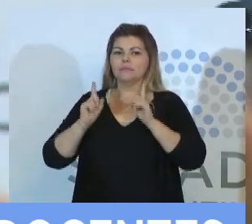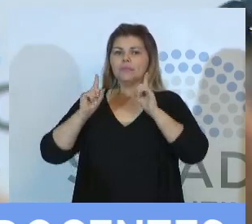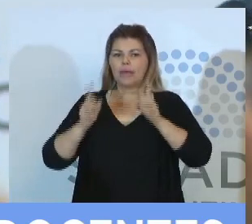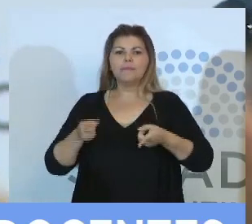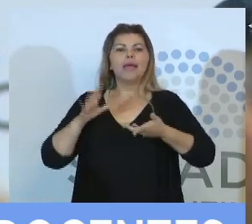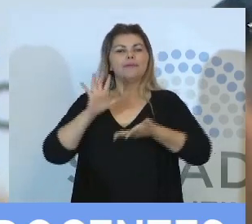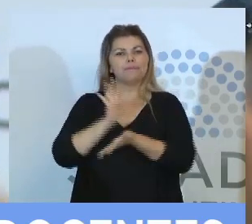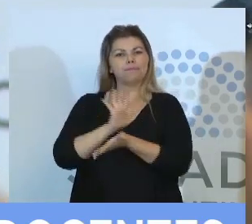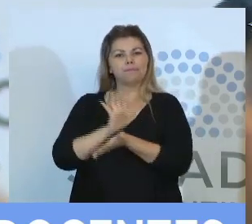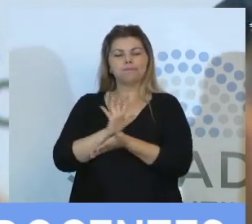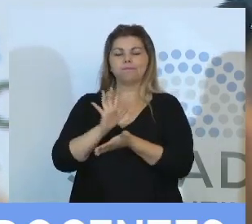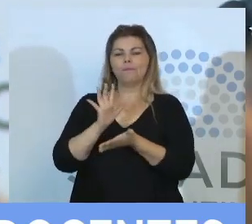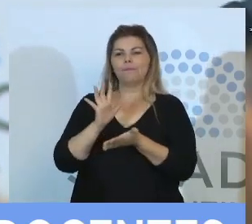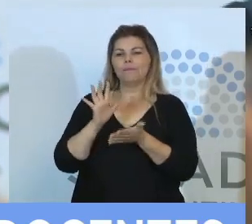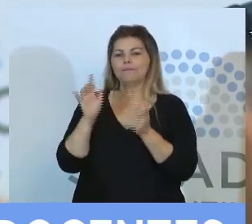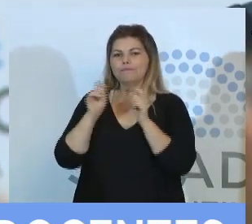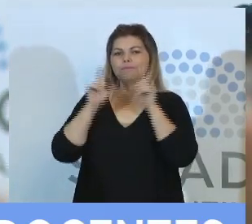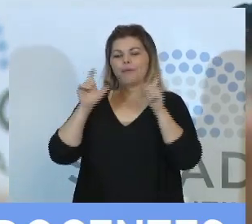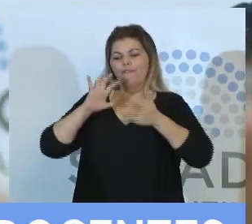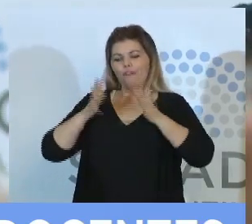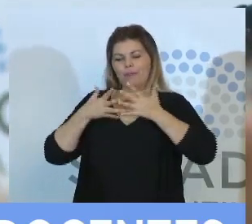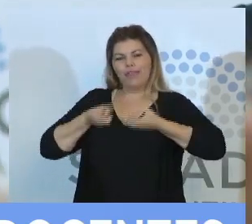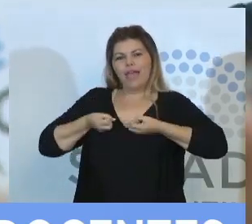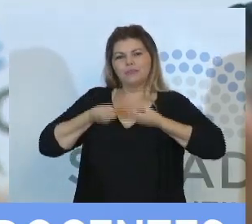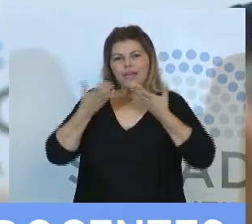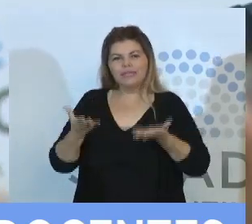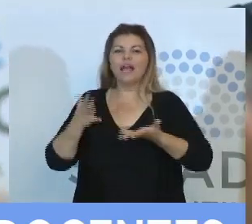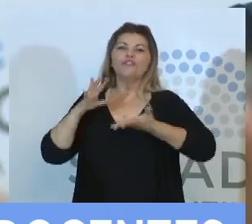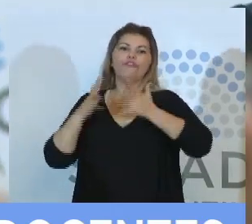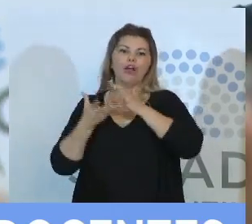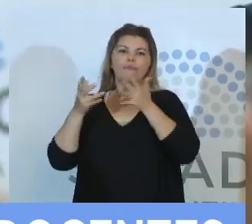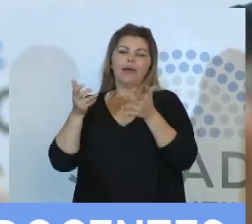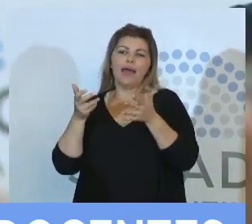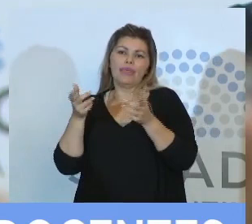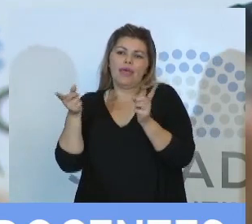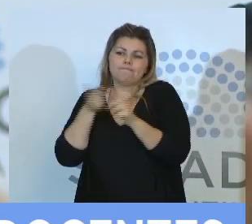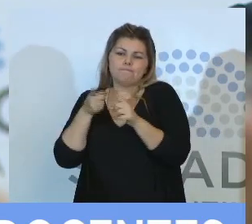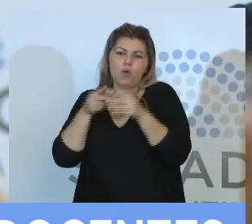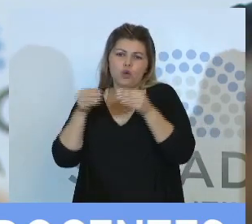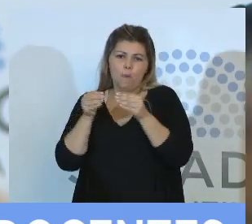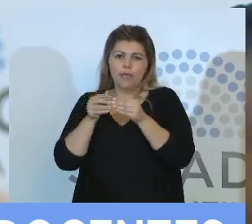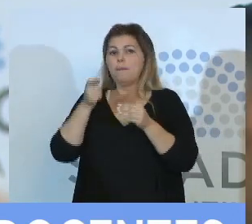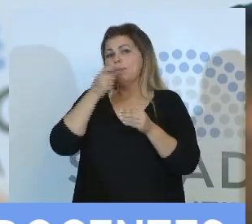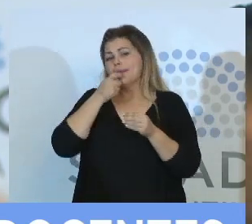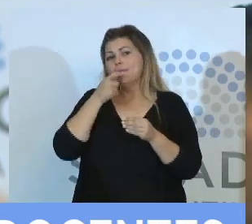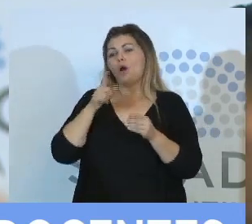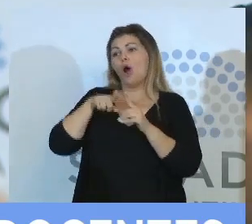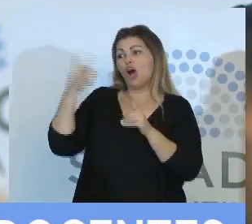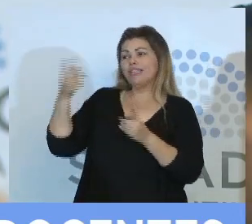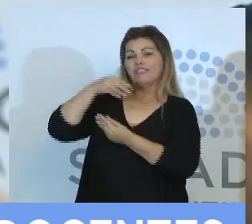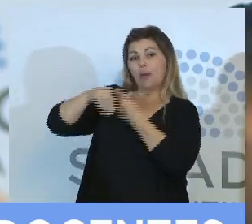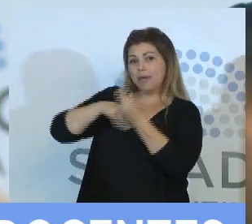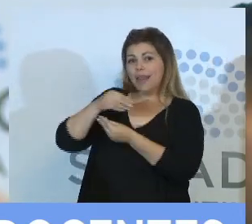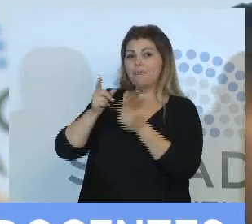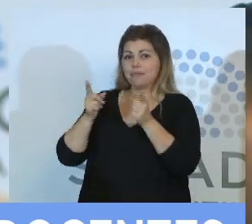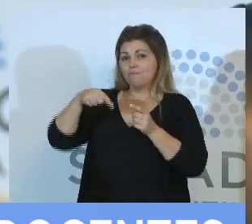tienen de expresarse y la forma de sus compañeros, ¿no? Porque me piden por ahí las otras familias de hoy